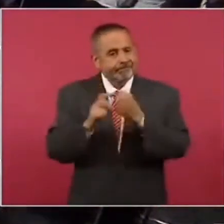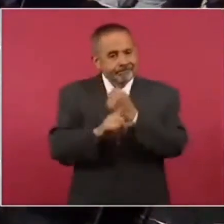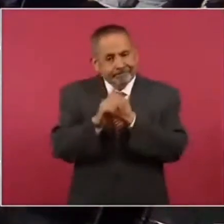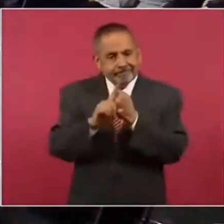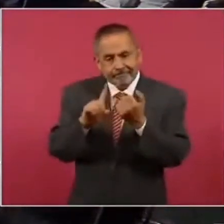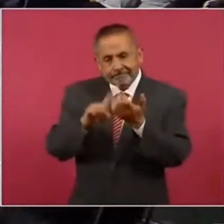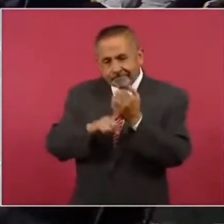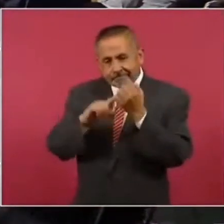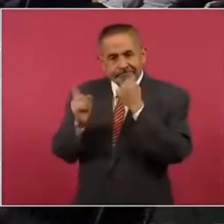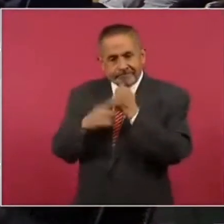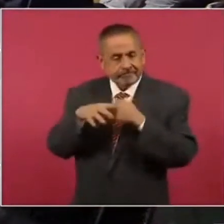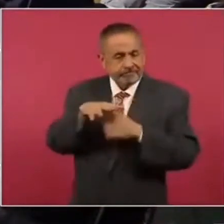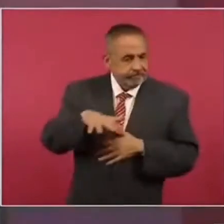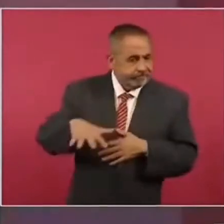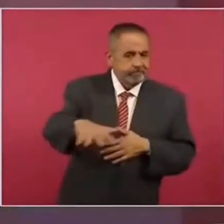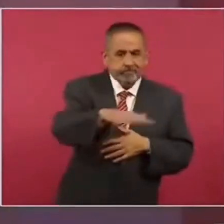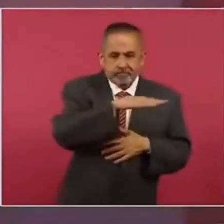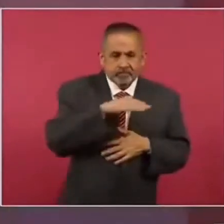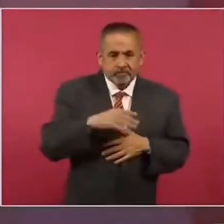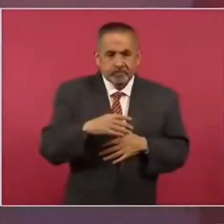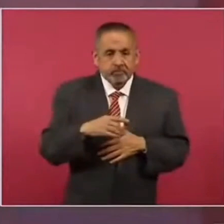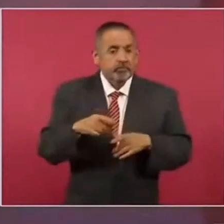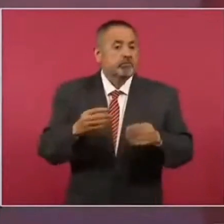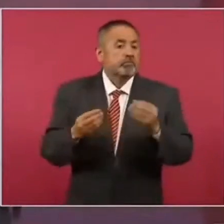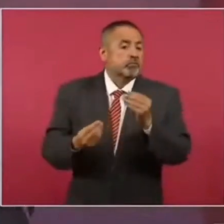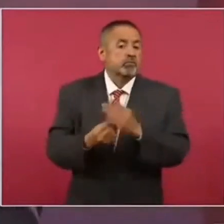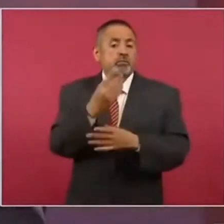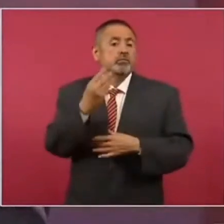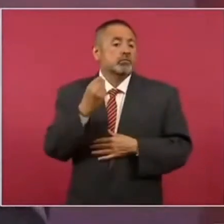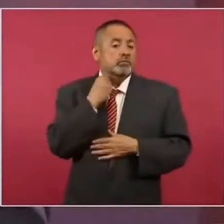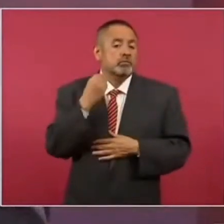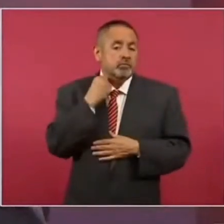fondo es que los abogados